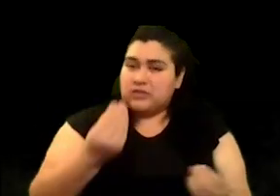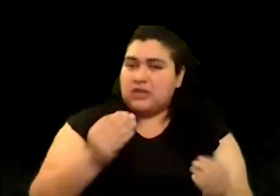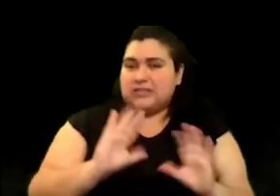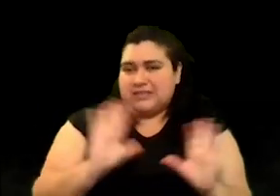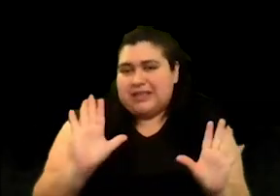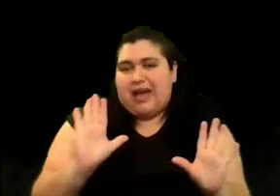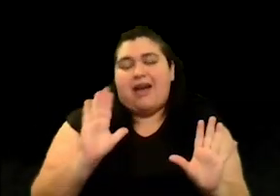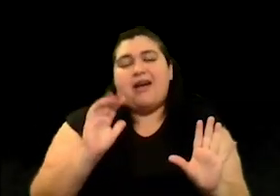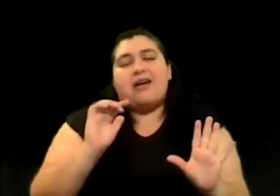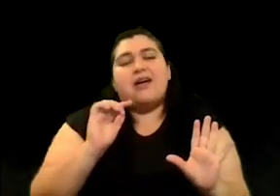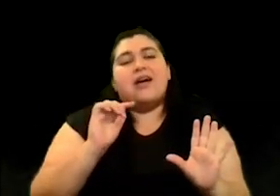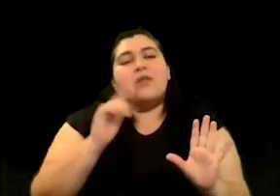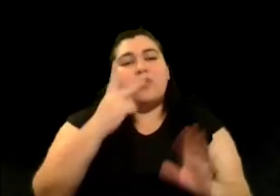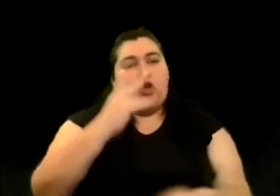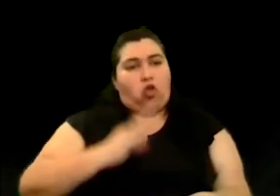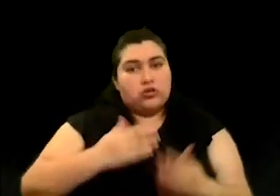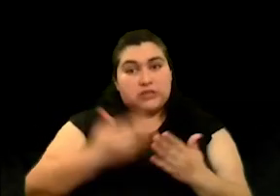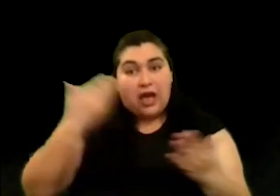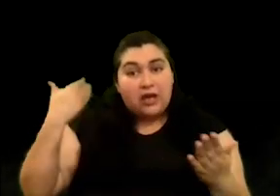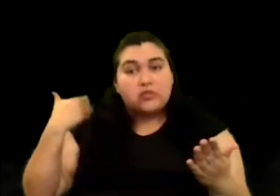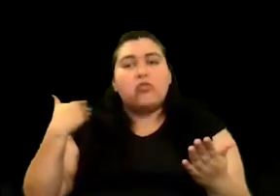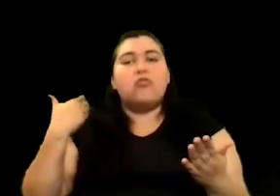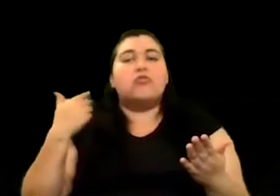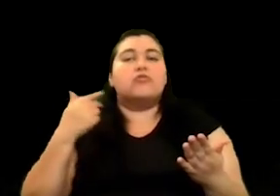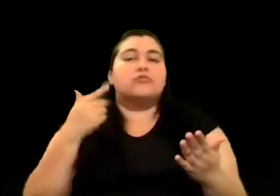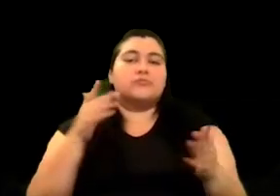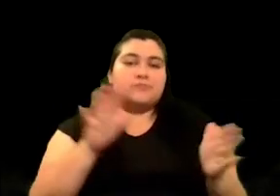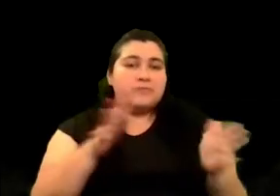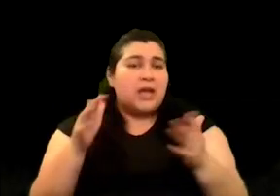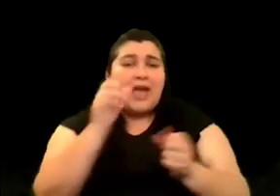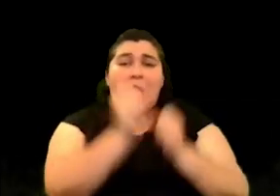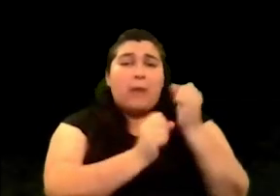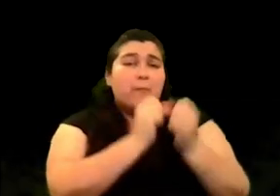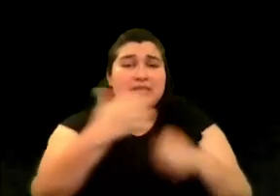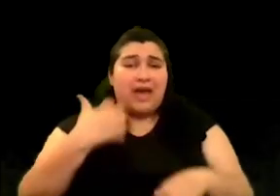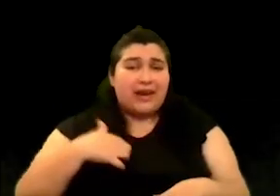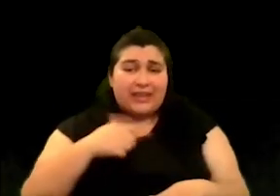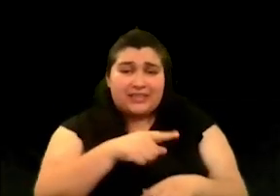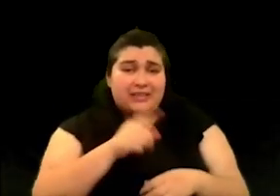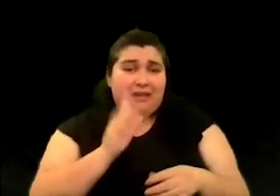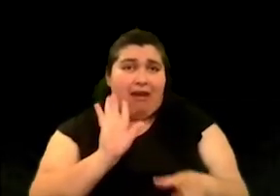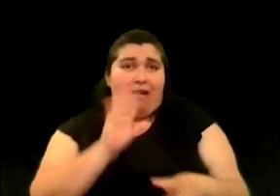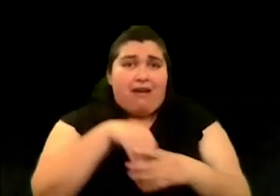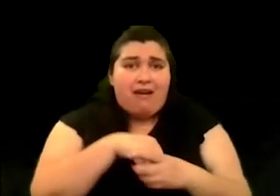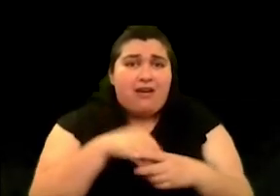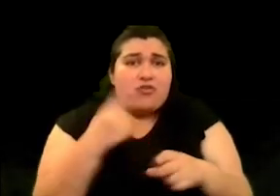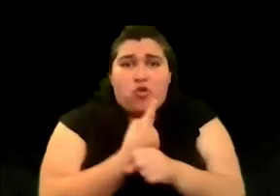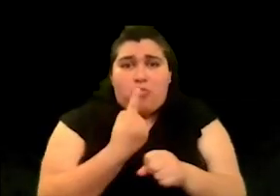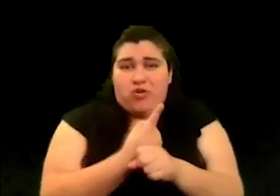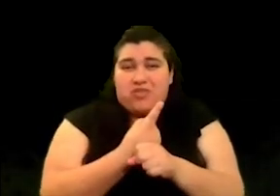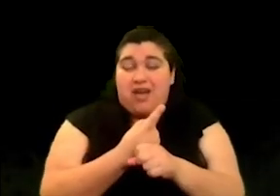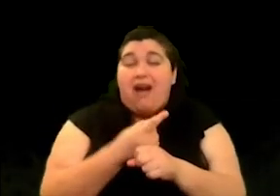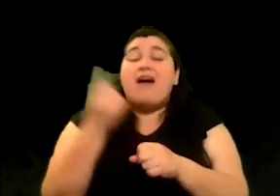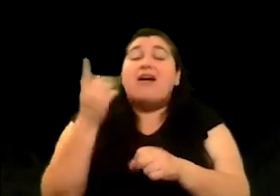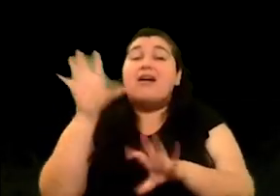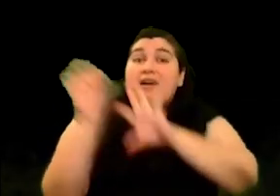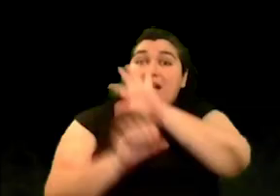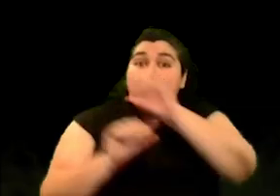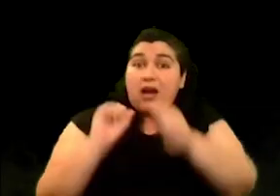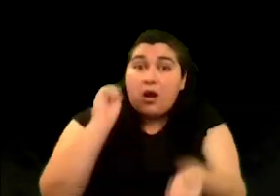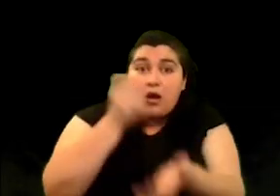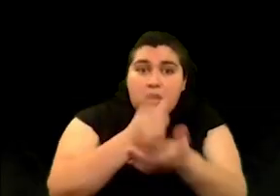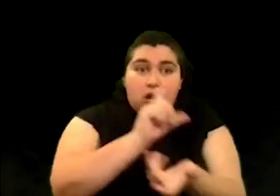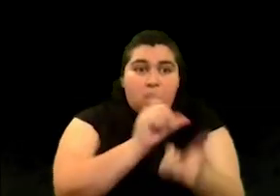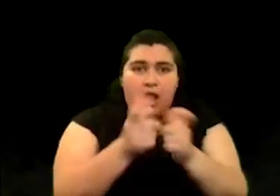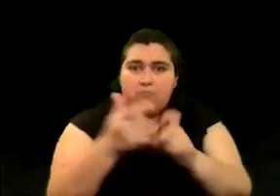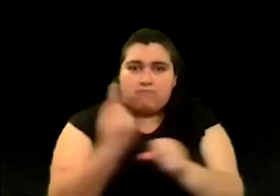hasta hace 2 años, las empresas argentinas no podían acceder a cambios para pagar adelantos de importaciones. Entonces, ¿qué hacían?